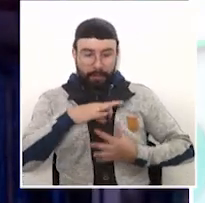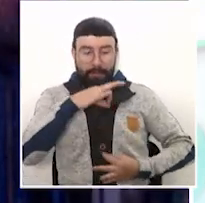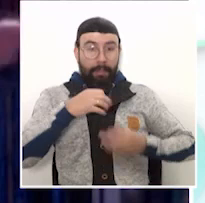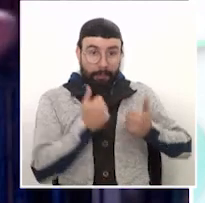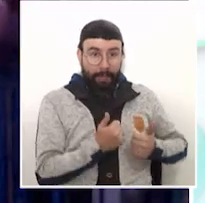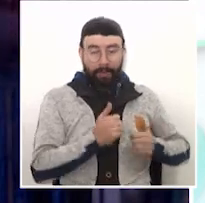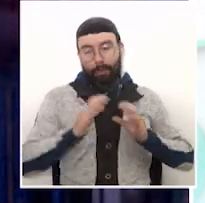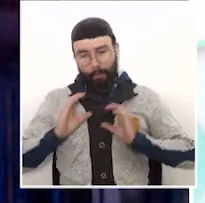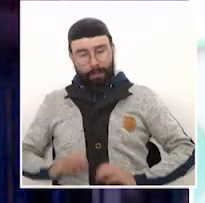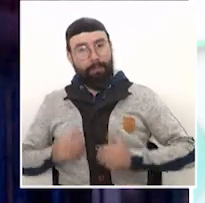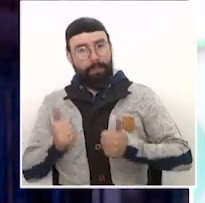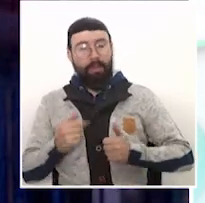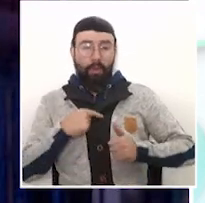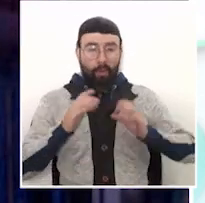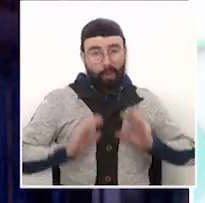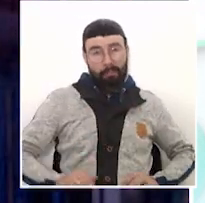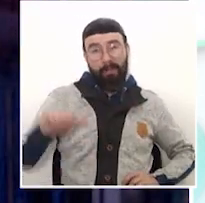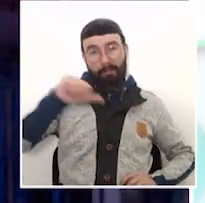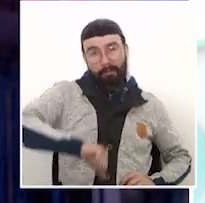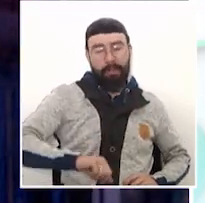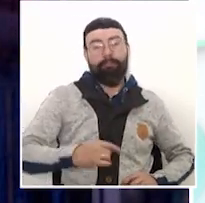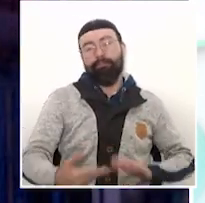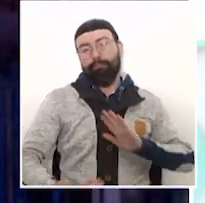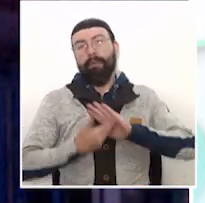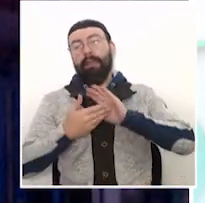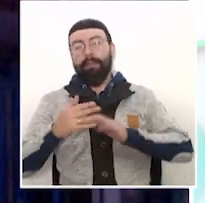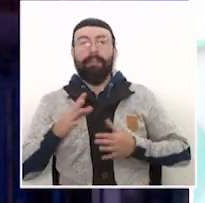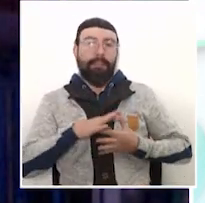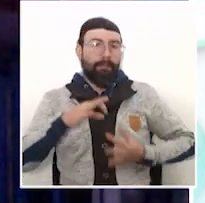el cuerpo está mal, afecta al espíritu. Entonces ahí cuidamos todos los 5.